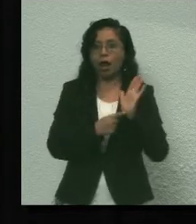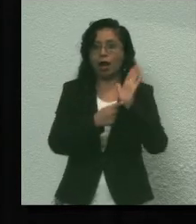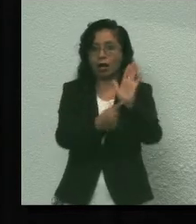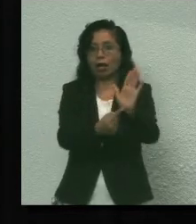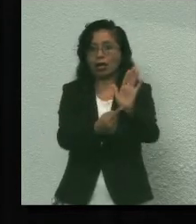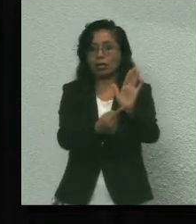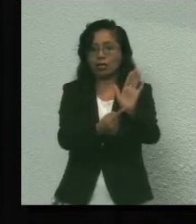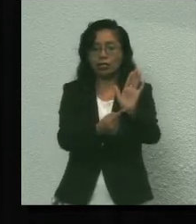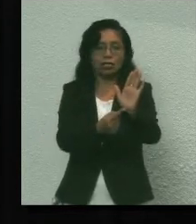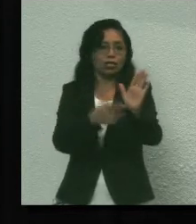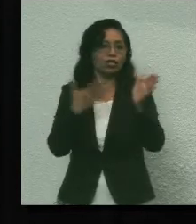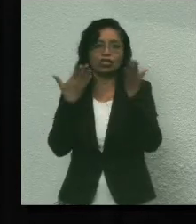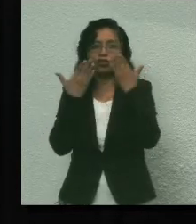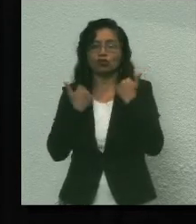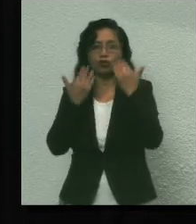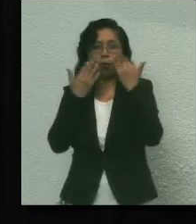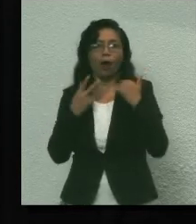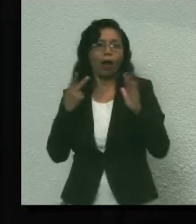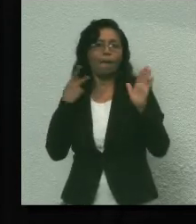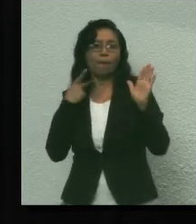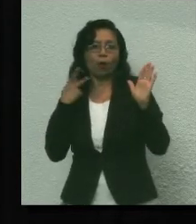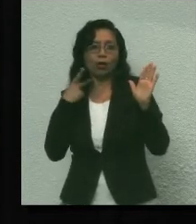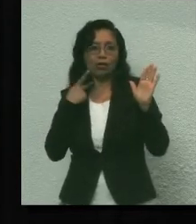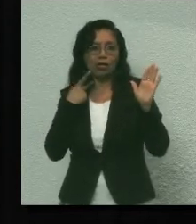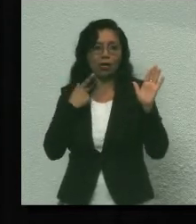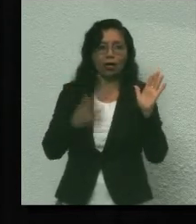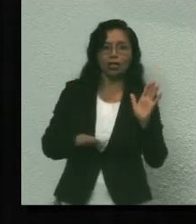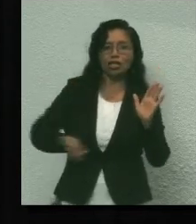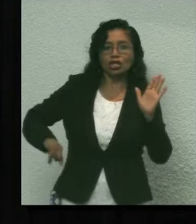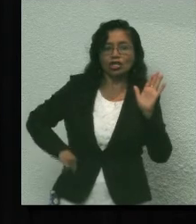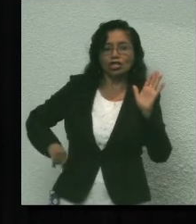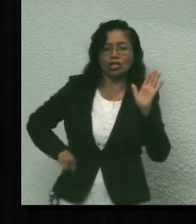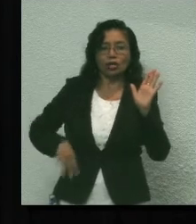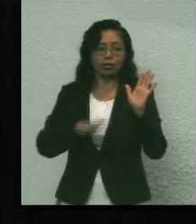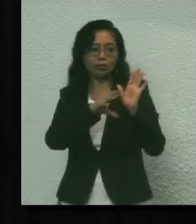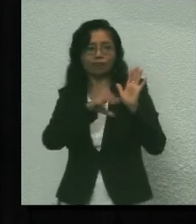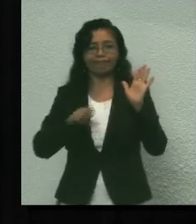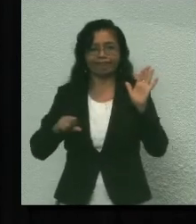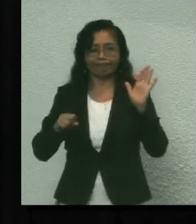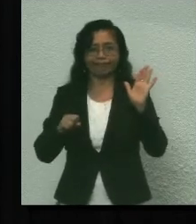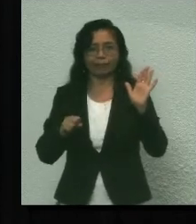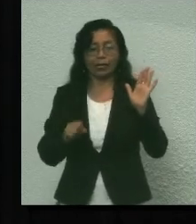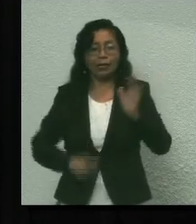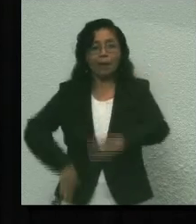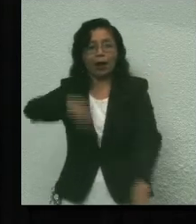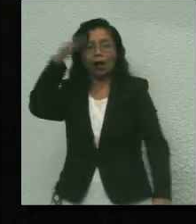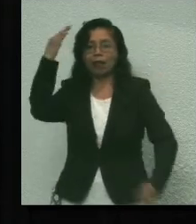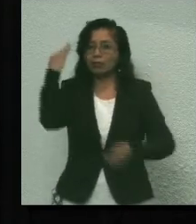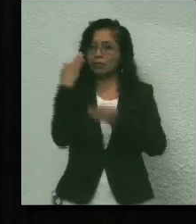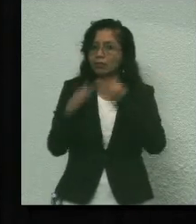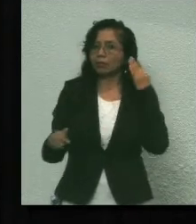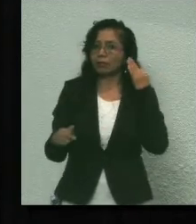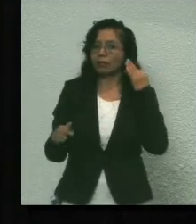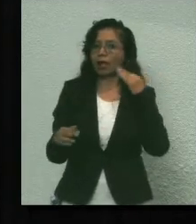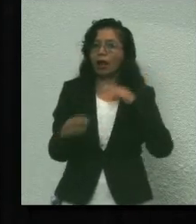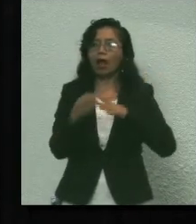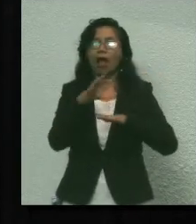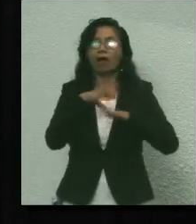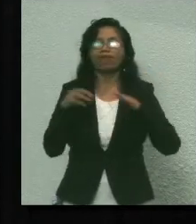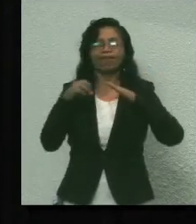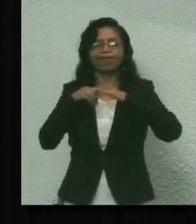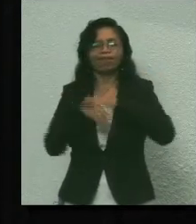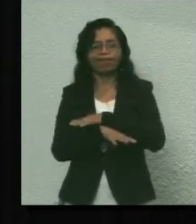sesgos políticos sin compromisos personales y con el fin de acabar con este año mal que a